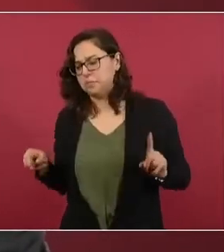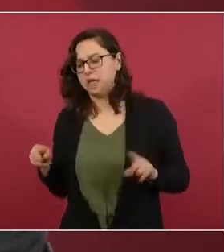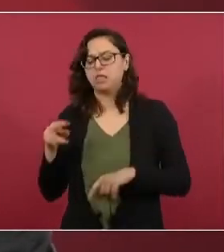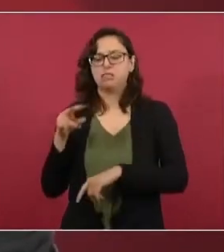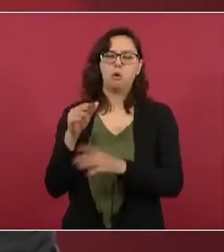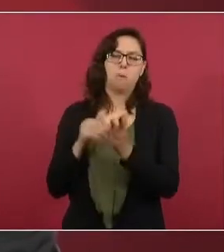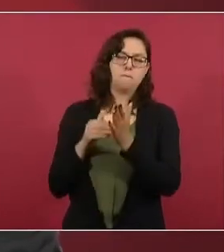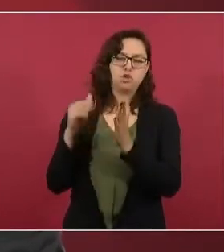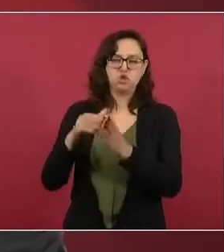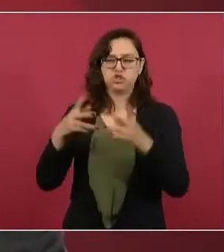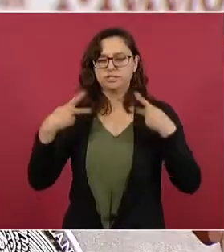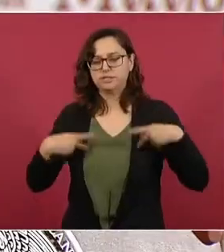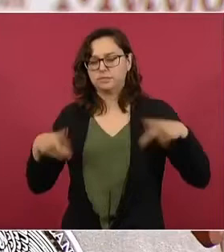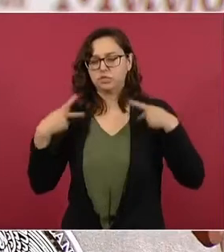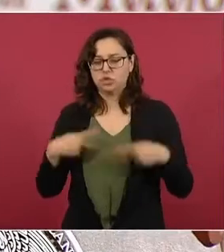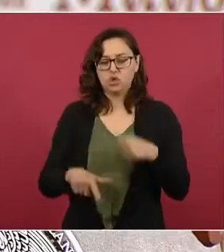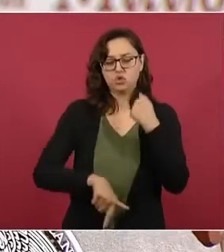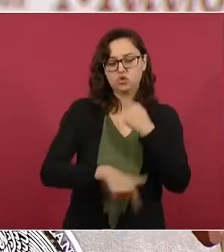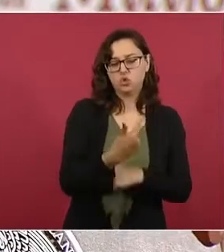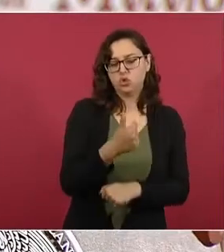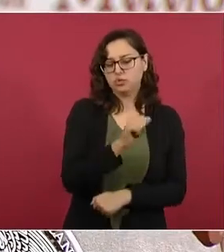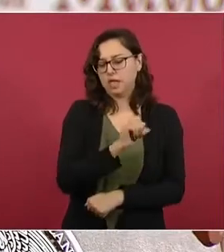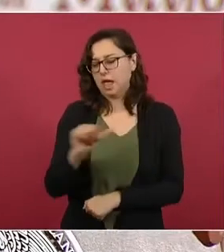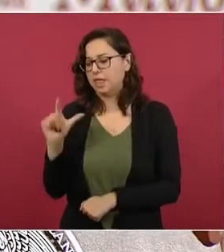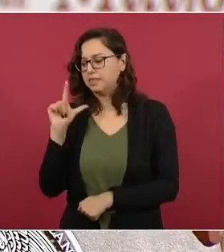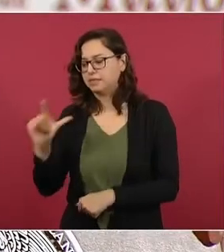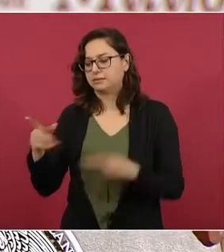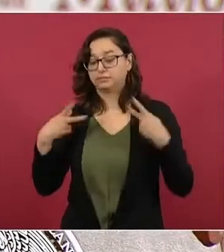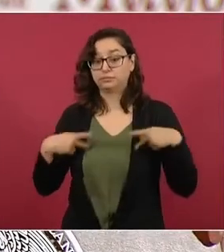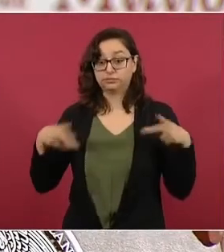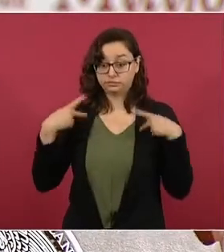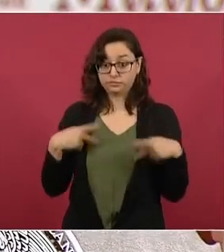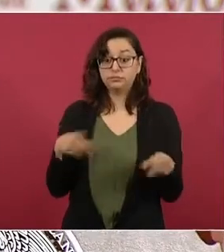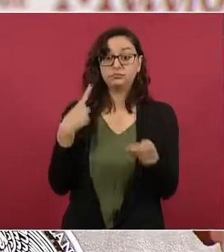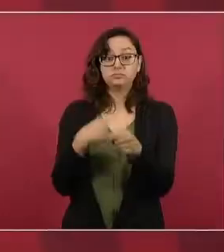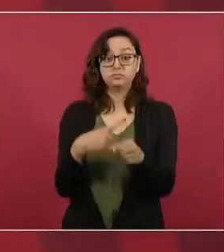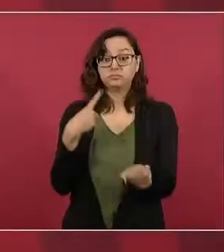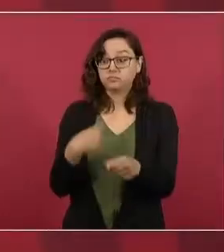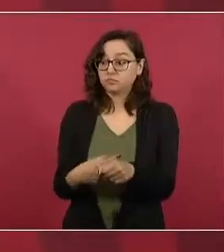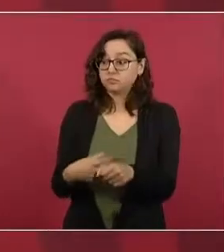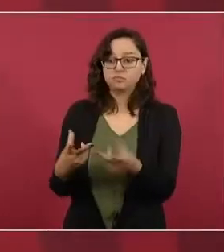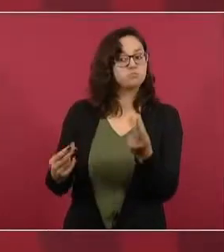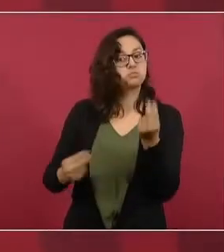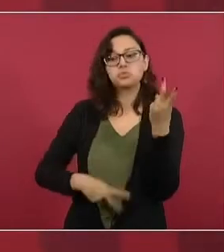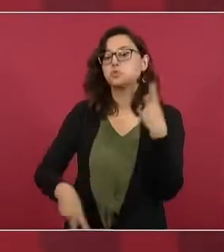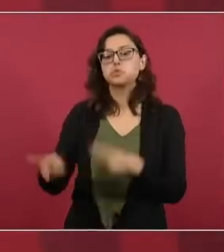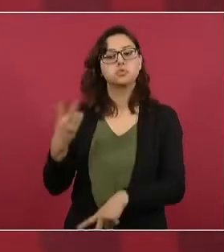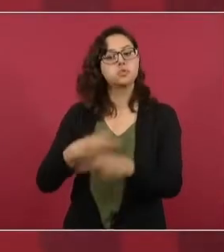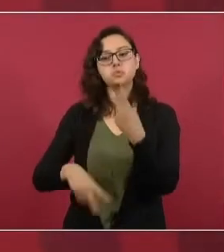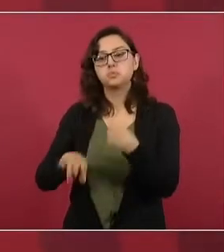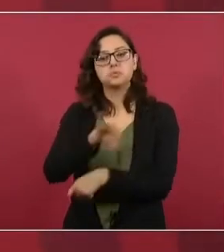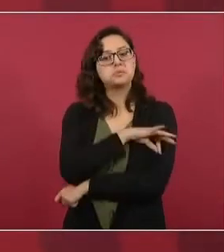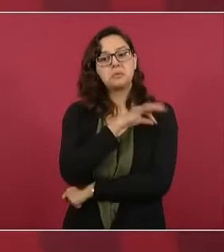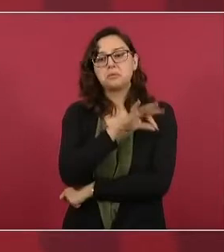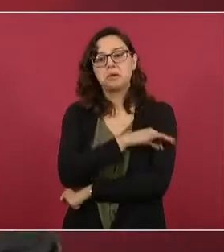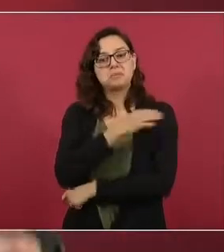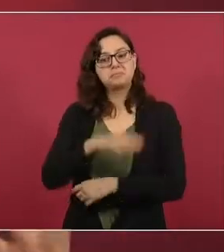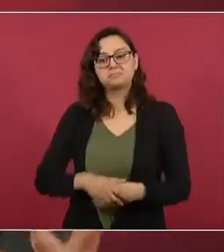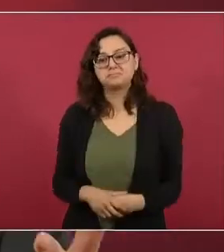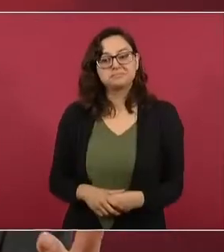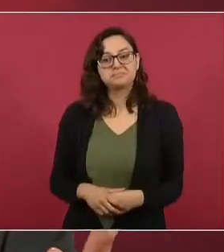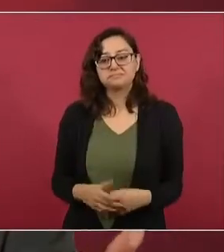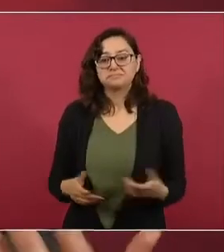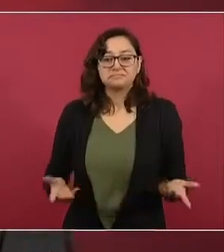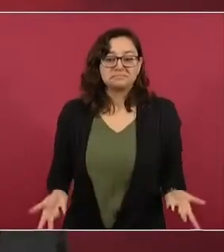y 17 años con enfermedades crónicas y solo se han acercado un poco más de 400,000. Entonces